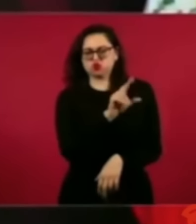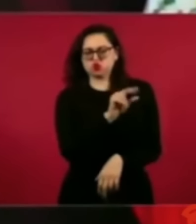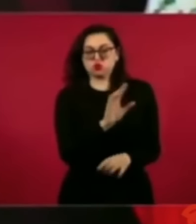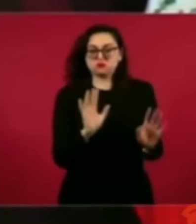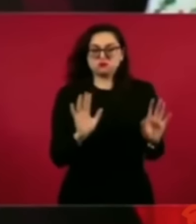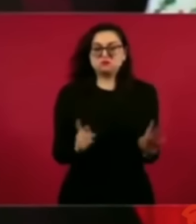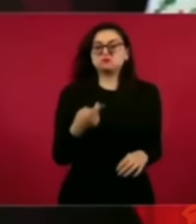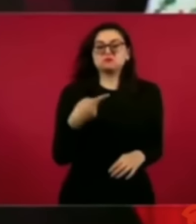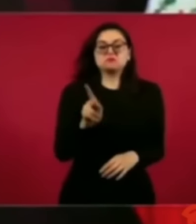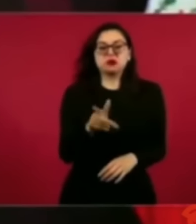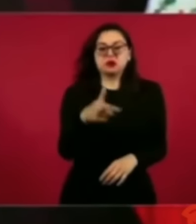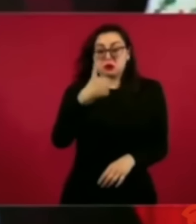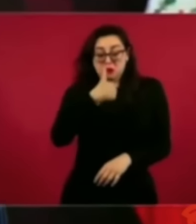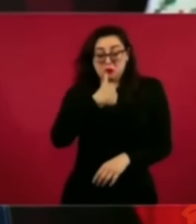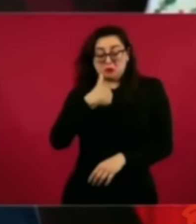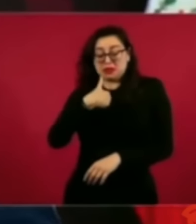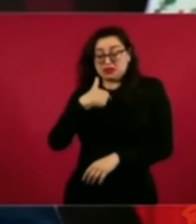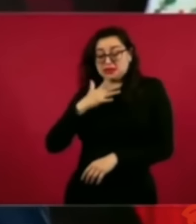soy como